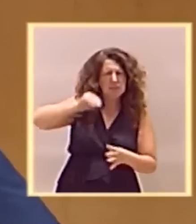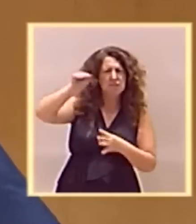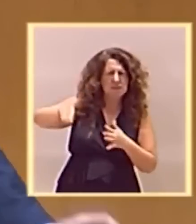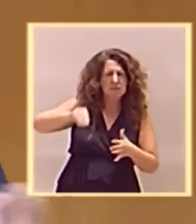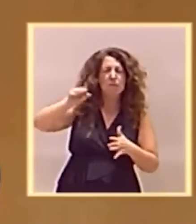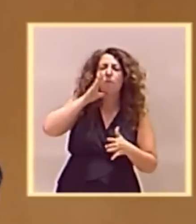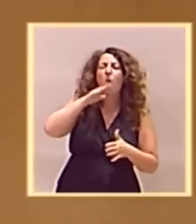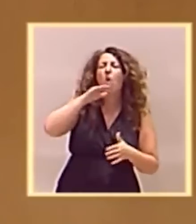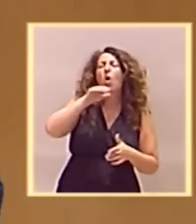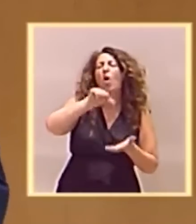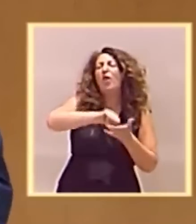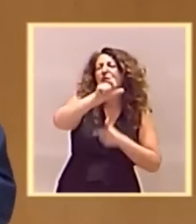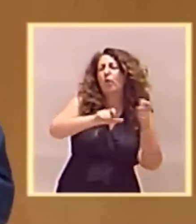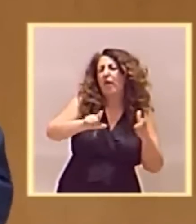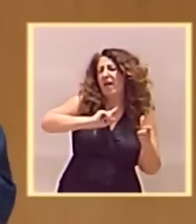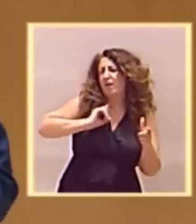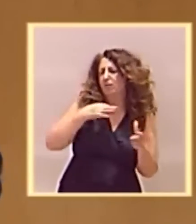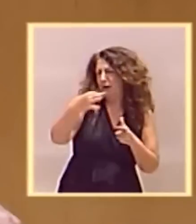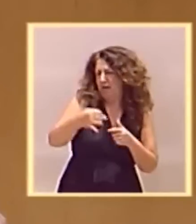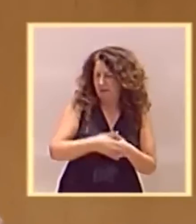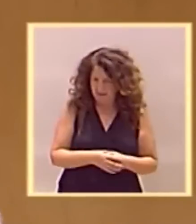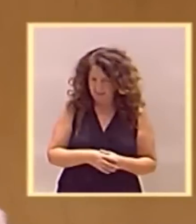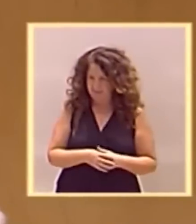los ciudadanos. Nada más y muchas gracias, señor.